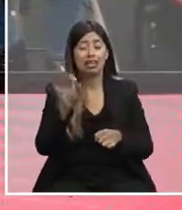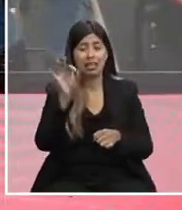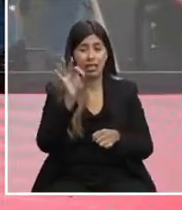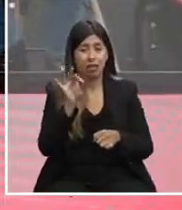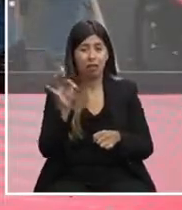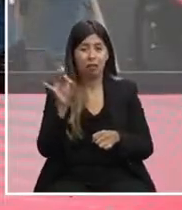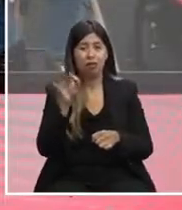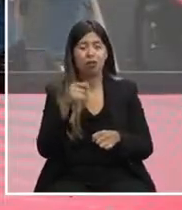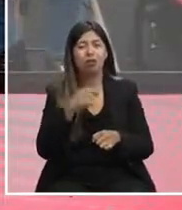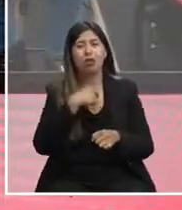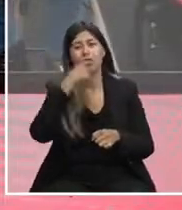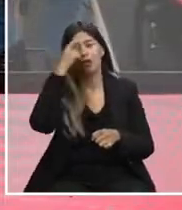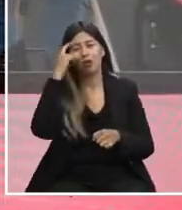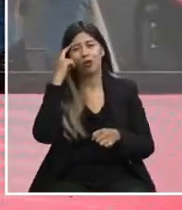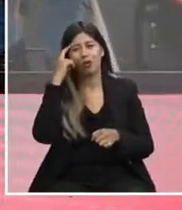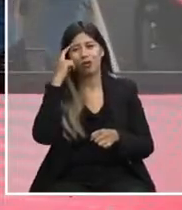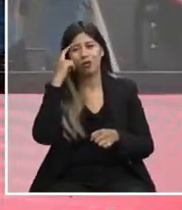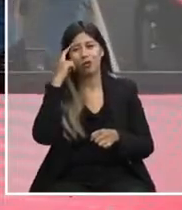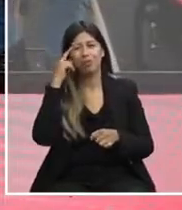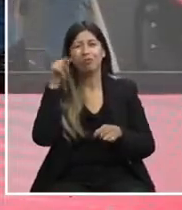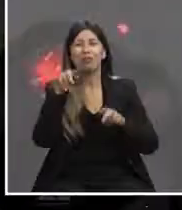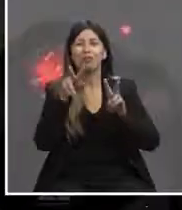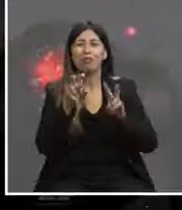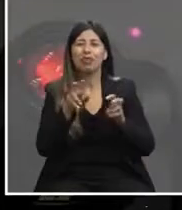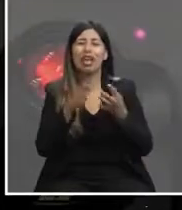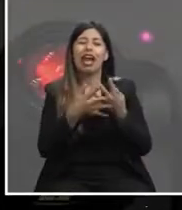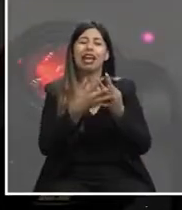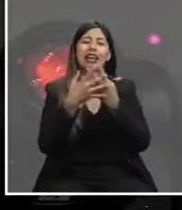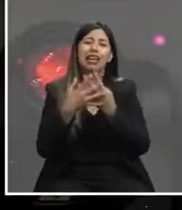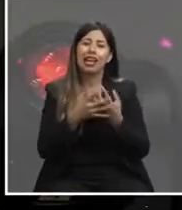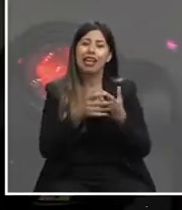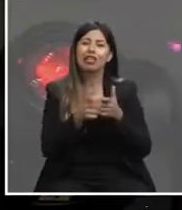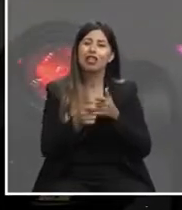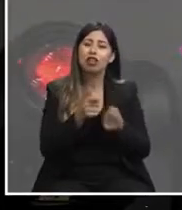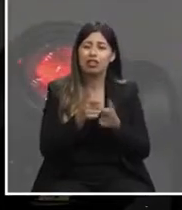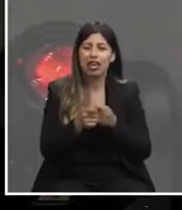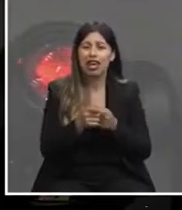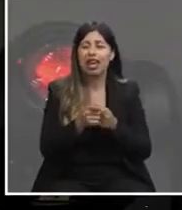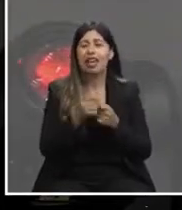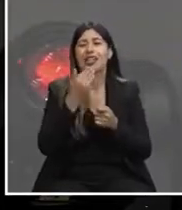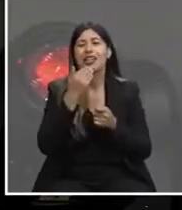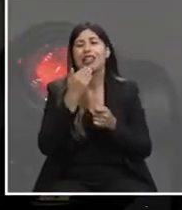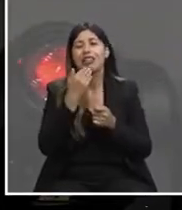que el tema que introducen las redes sociales y que introduce sobre todo